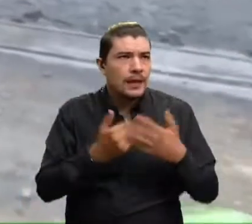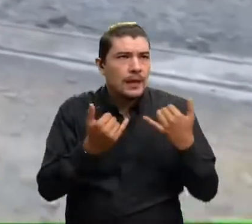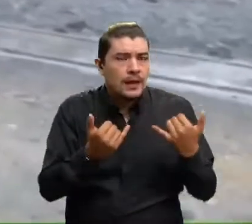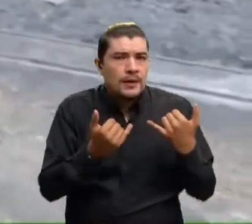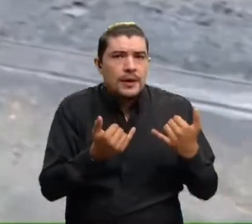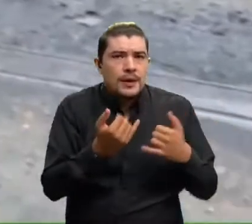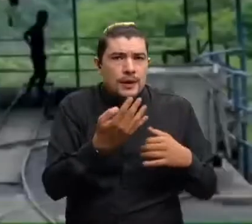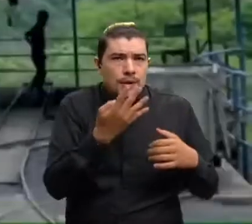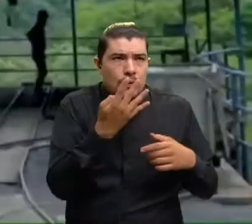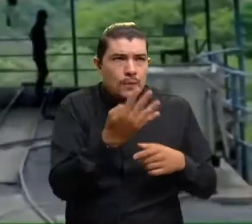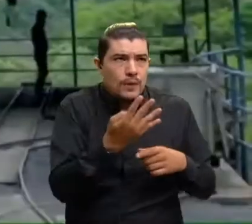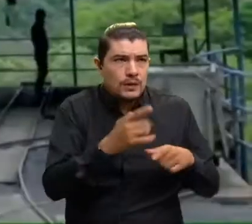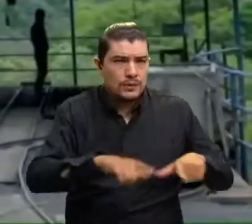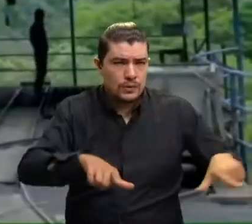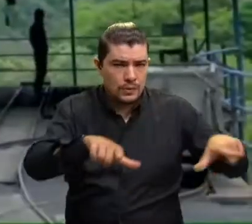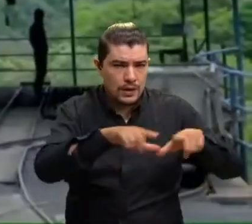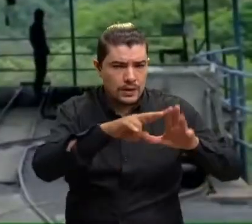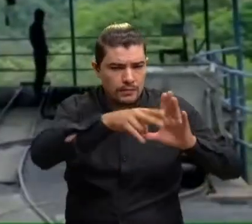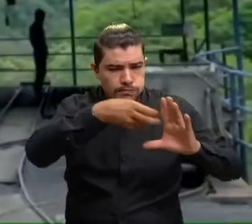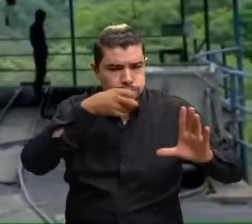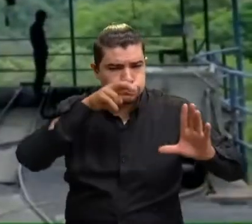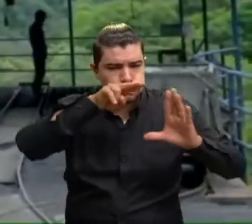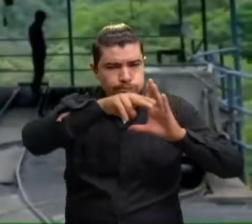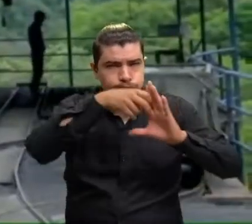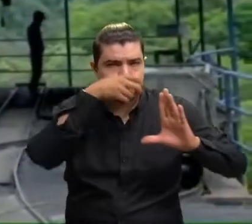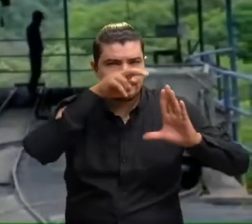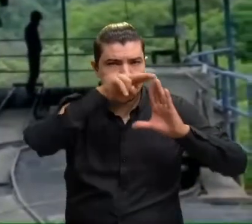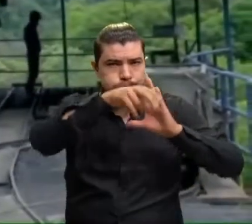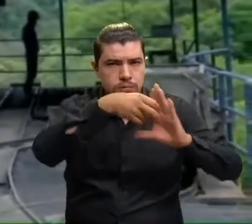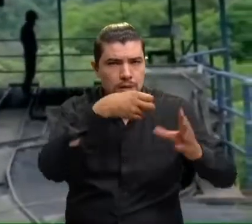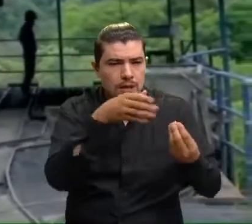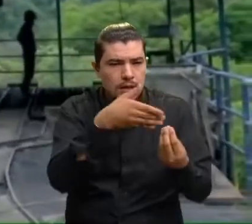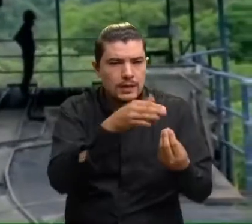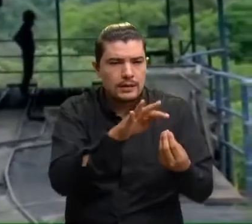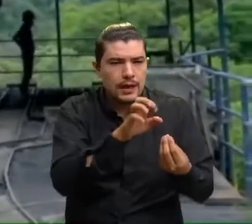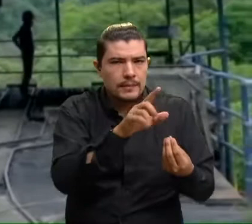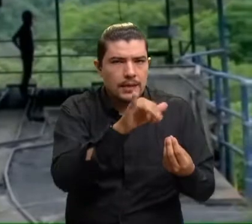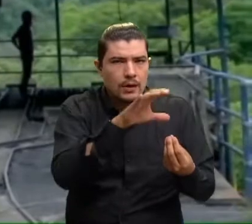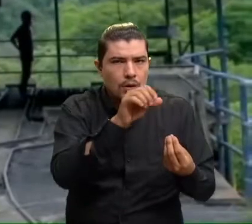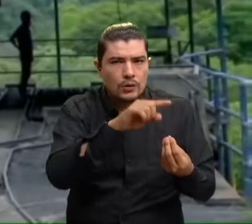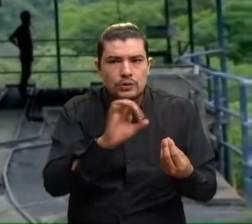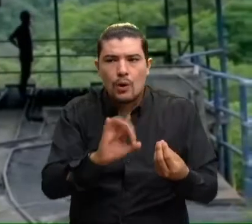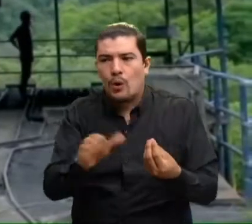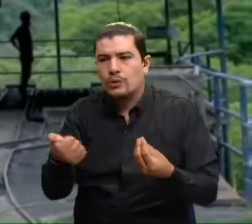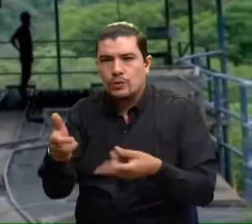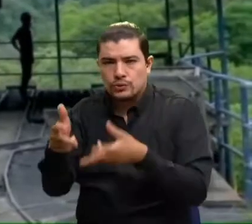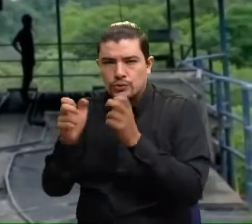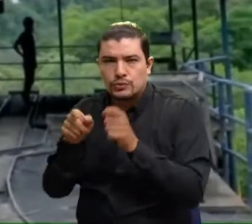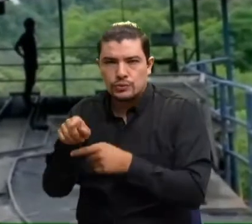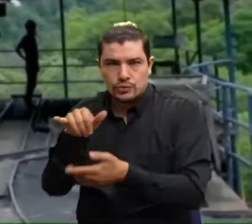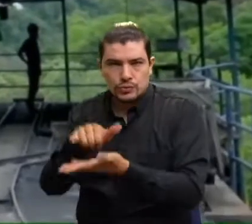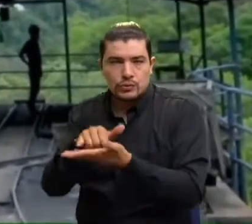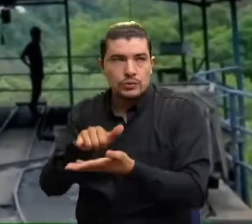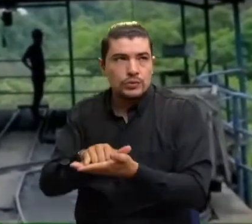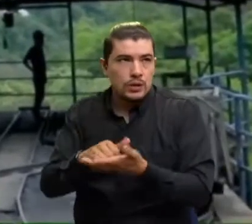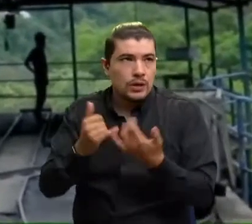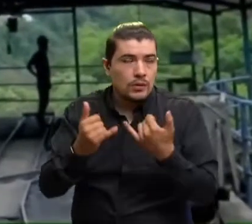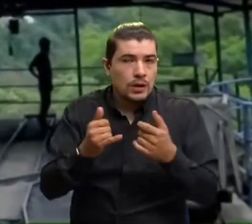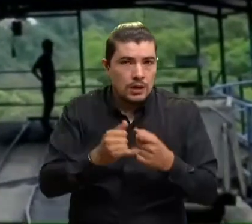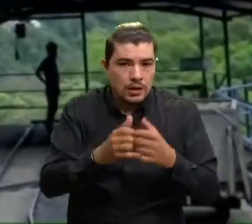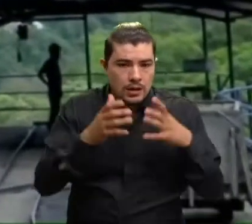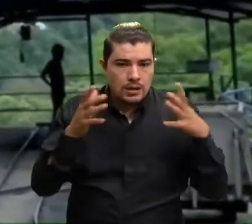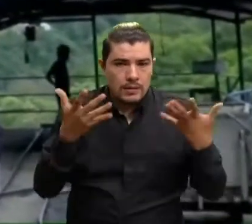mantos que estamos explotando, de los cuales 2 son térmicos y 2 son coquizables, son de exportación. Estamos manejando volúmenes aproximados